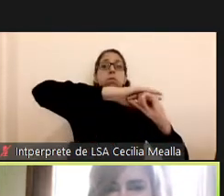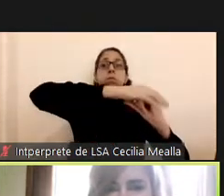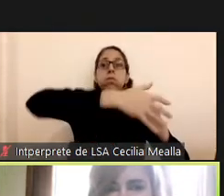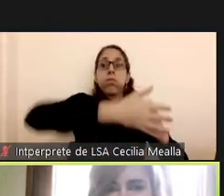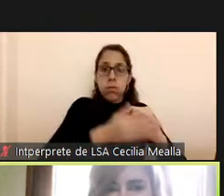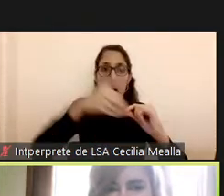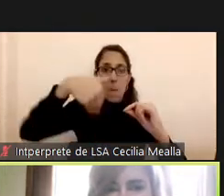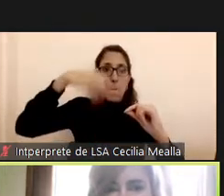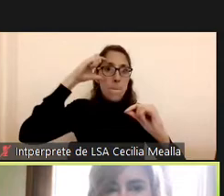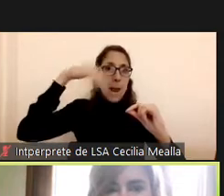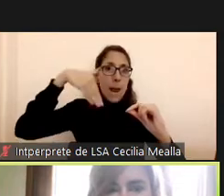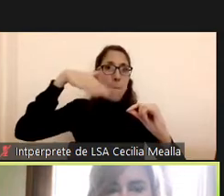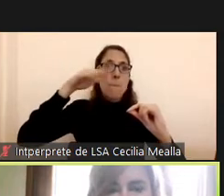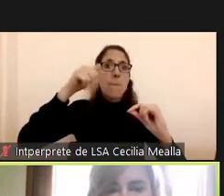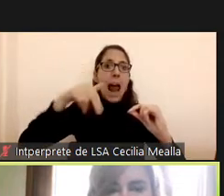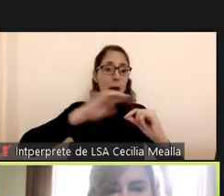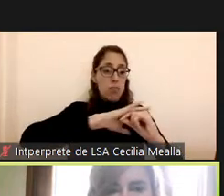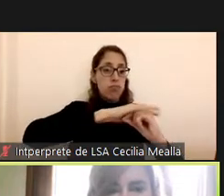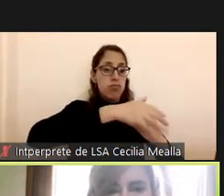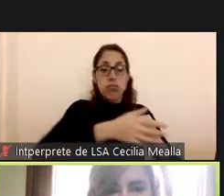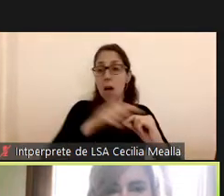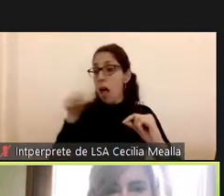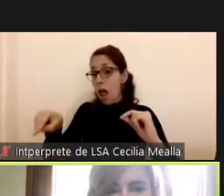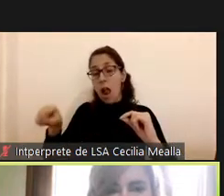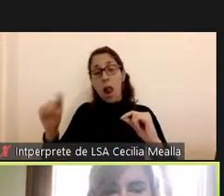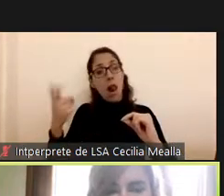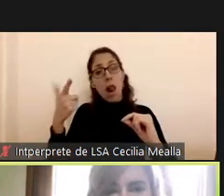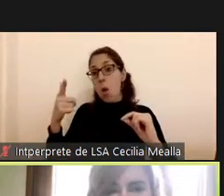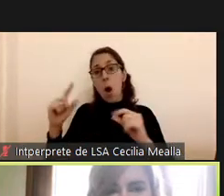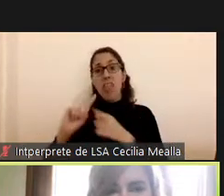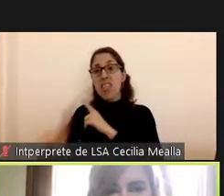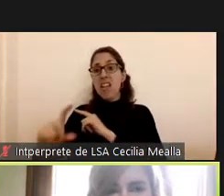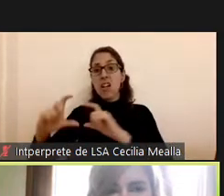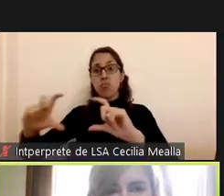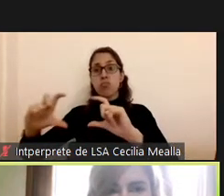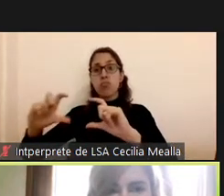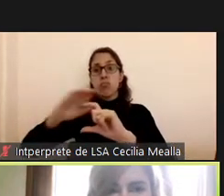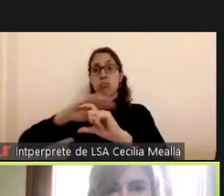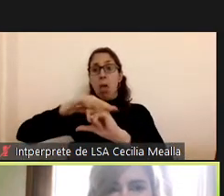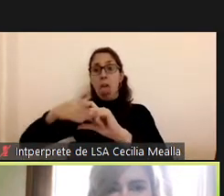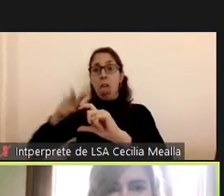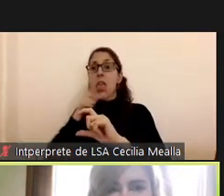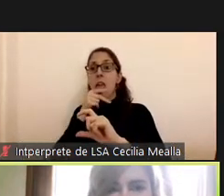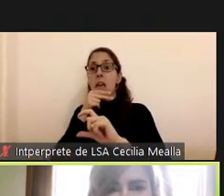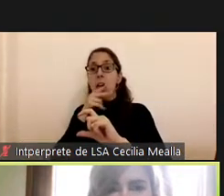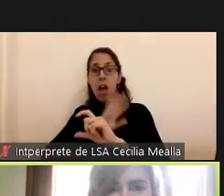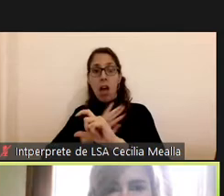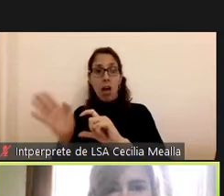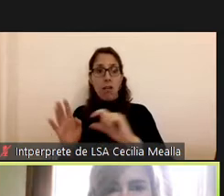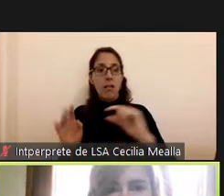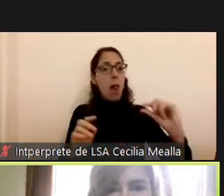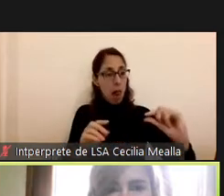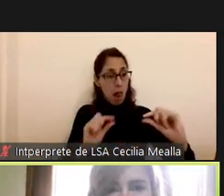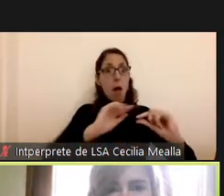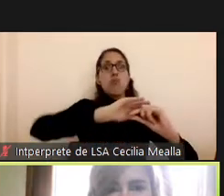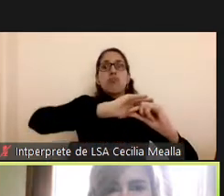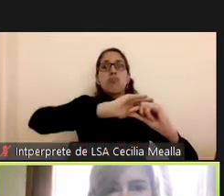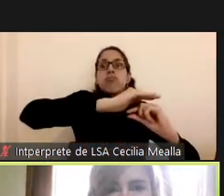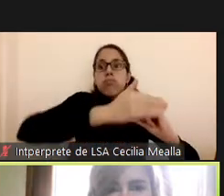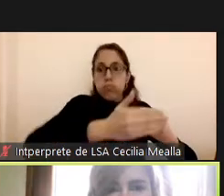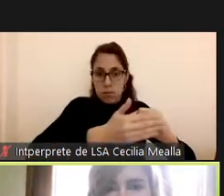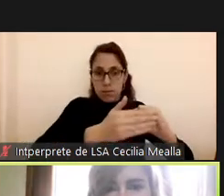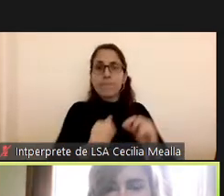muy importante. Bien. Después vamos a ver que en cuanto a la coloración,